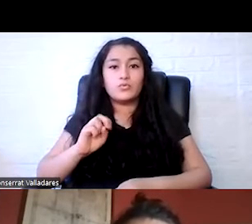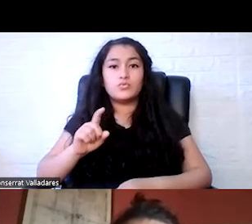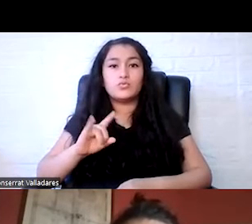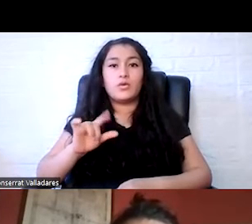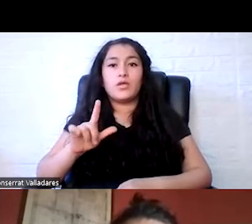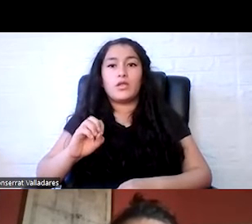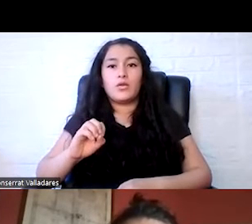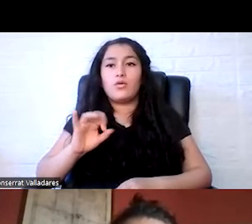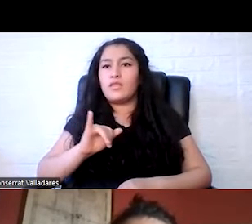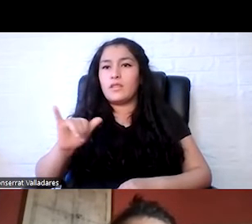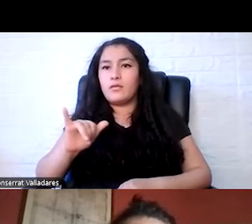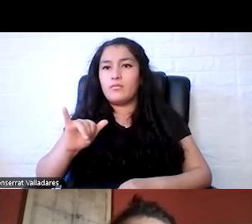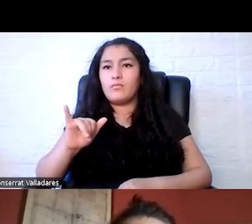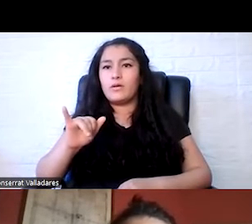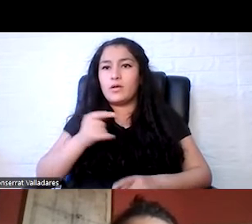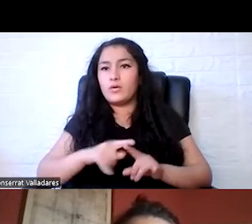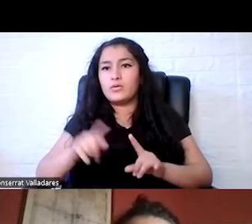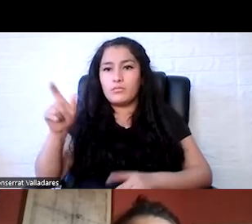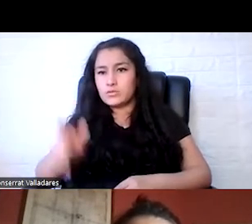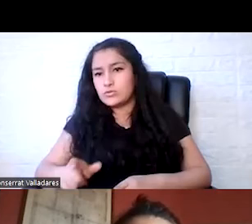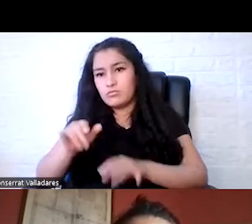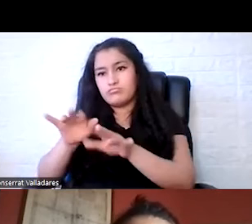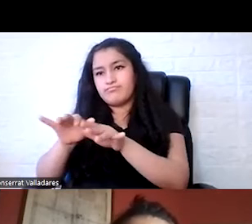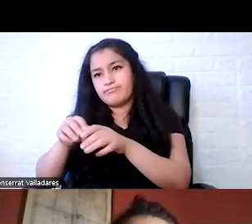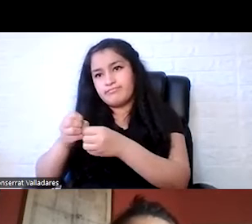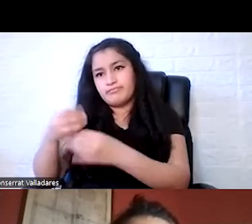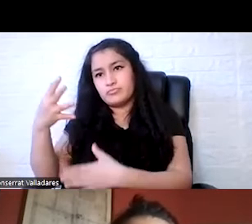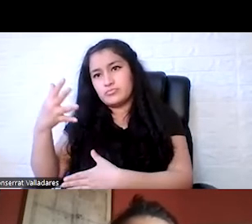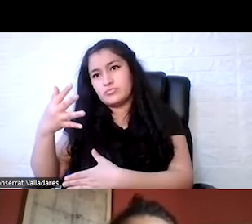lo retoma en el chat, esta idea